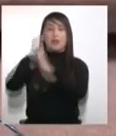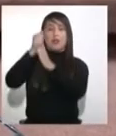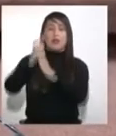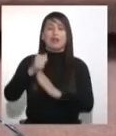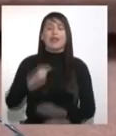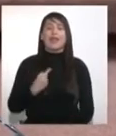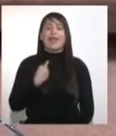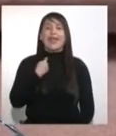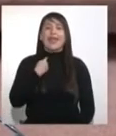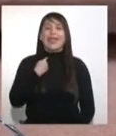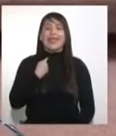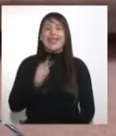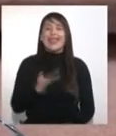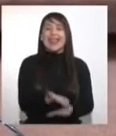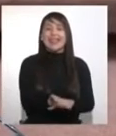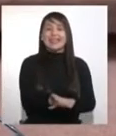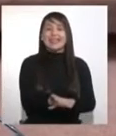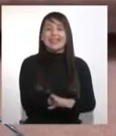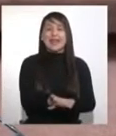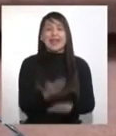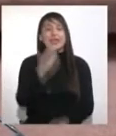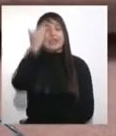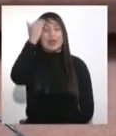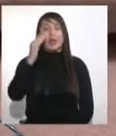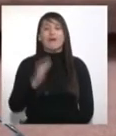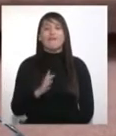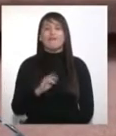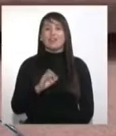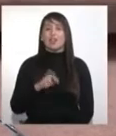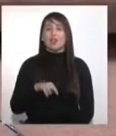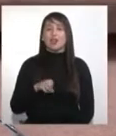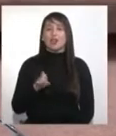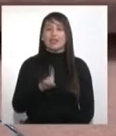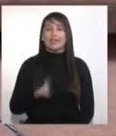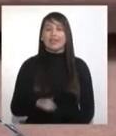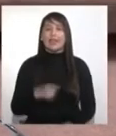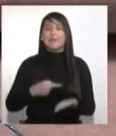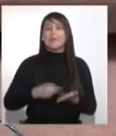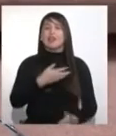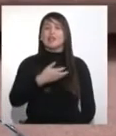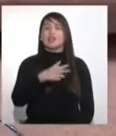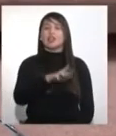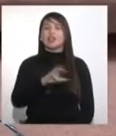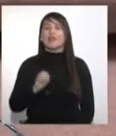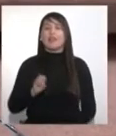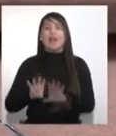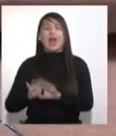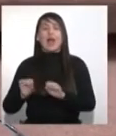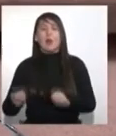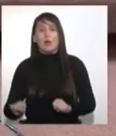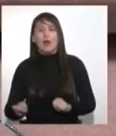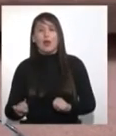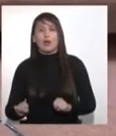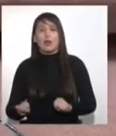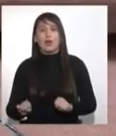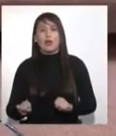en 1985, saludo a Ramón Briones, denuncias en 1990, acuerdo del quinto